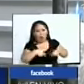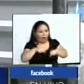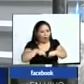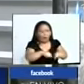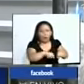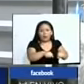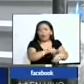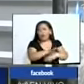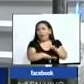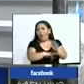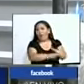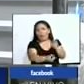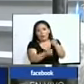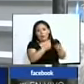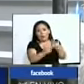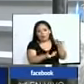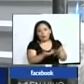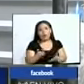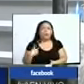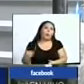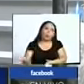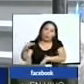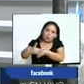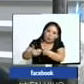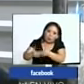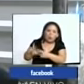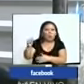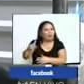toda mi medicina, pero poco a poco voy comenzando con frutita